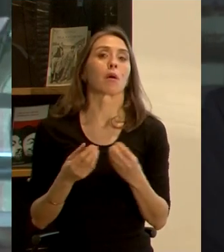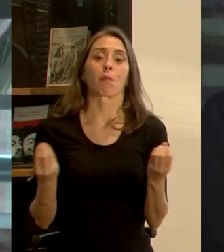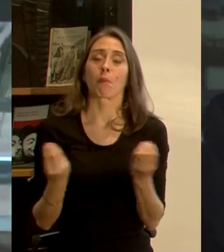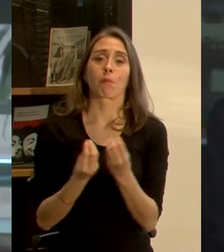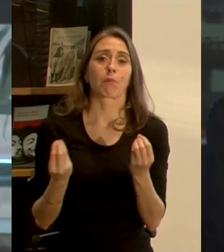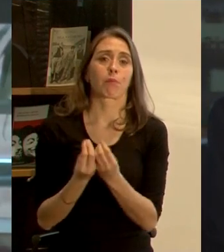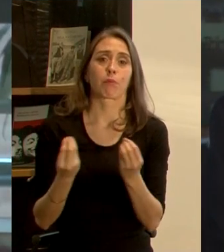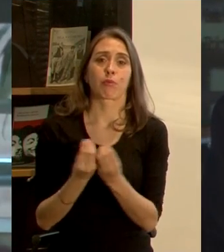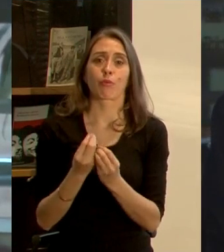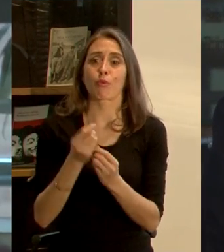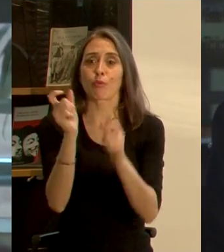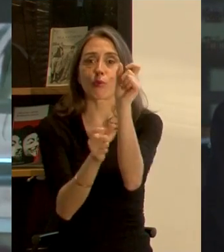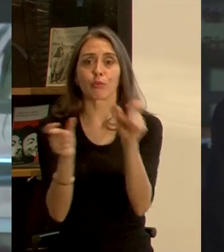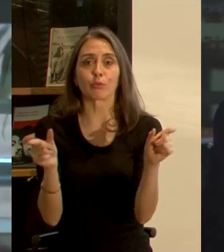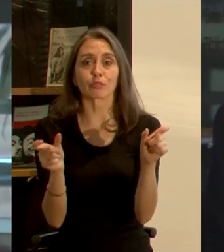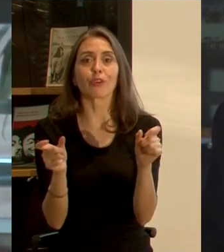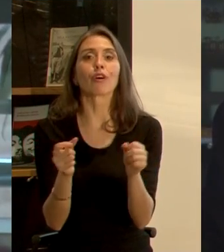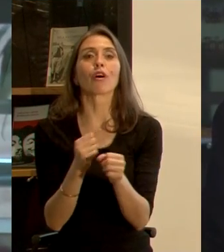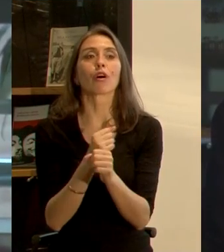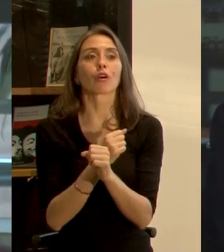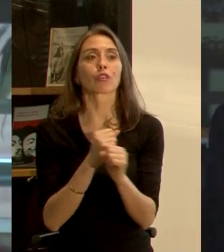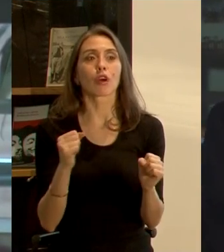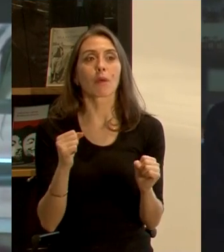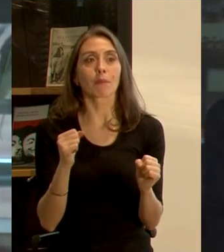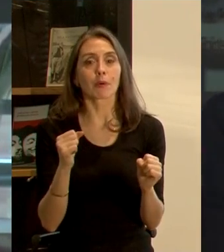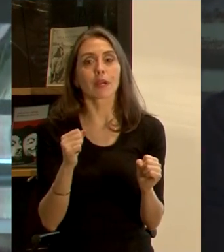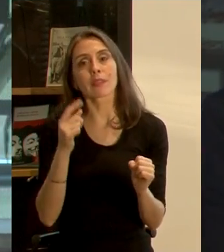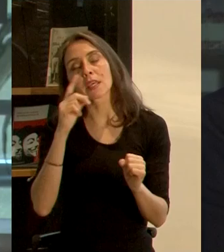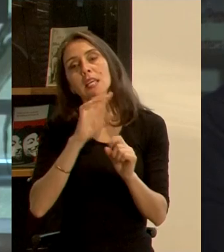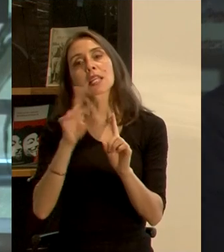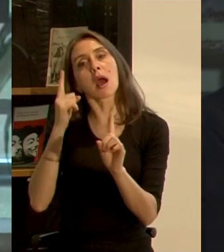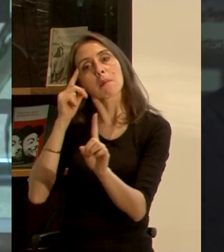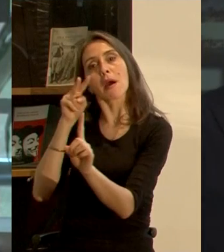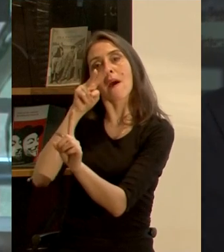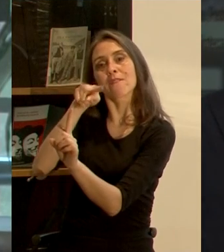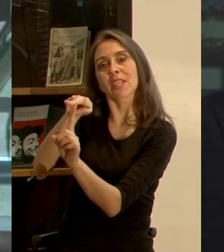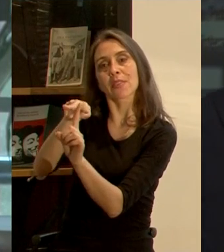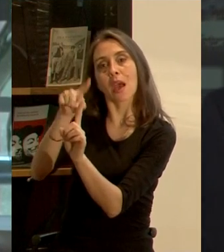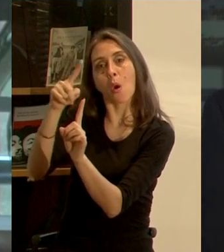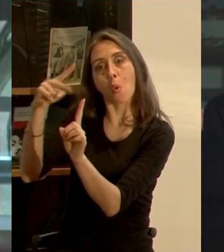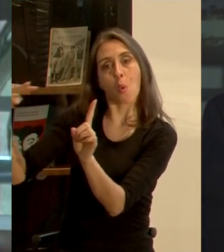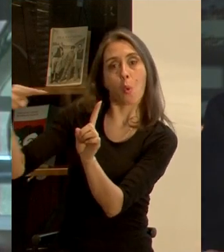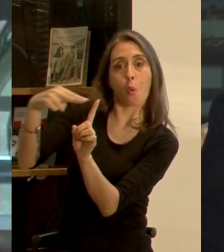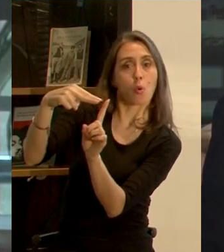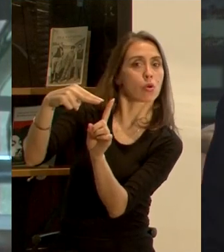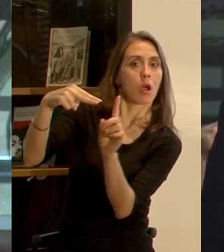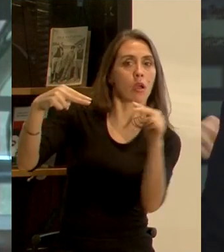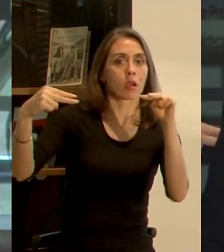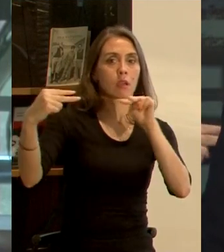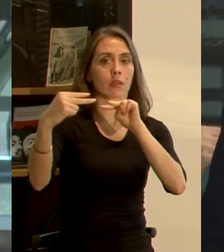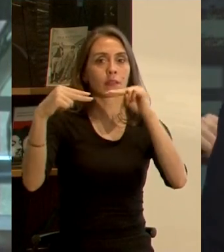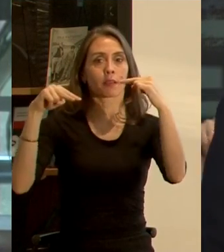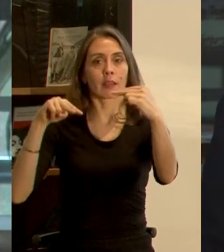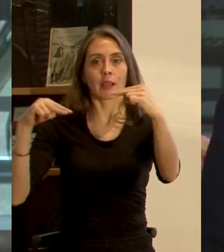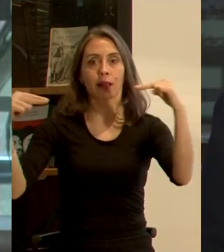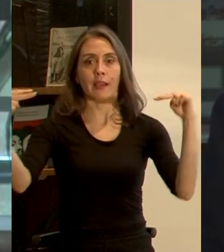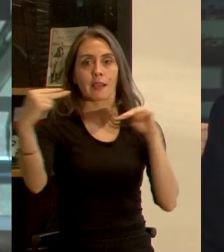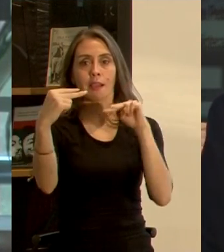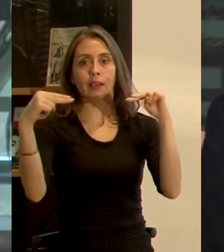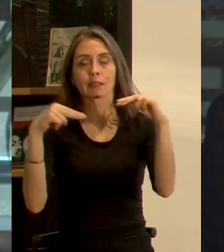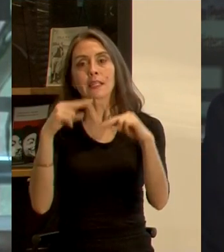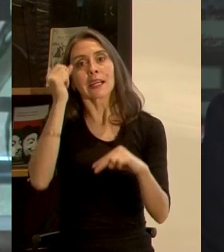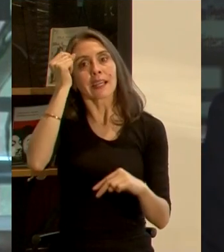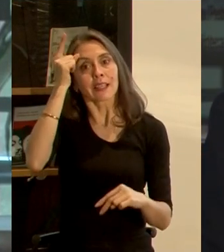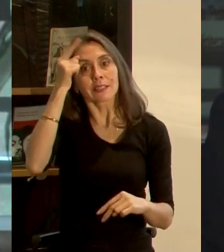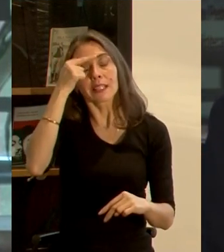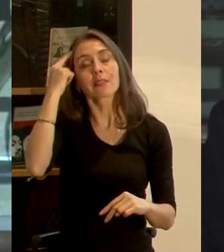decenas de ángulos, por eso que no lo podemos abordar nunca desde una mirada, desde un solo ángulo. Tenemos que justamente entender que tal vez